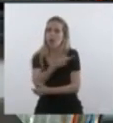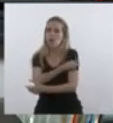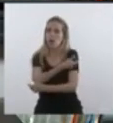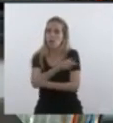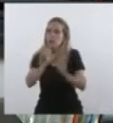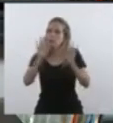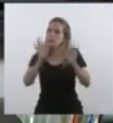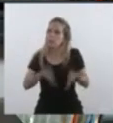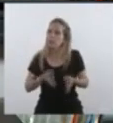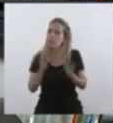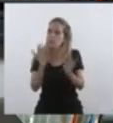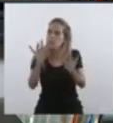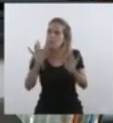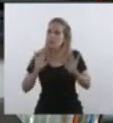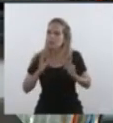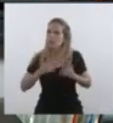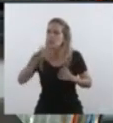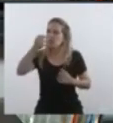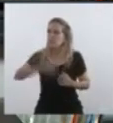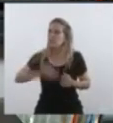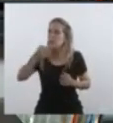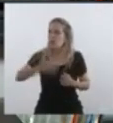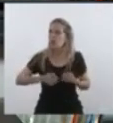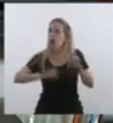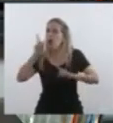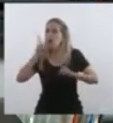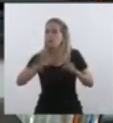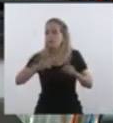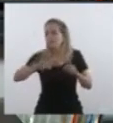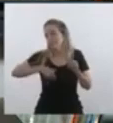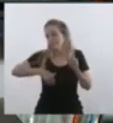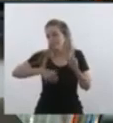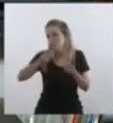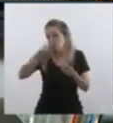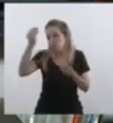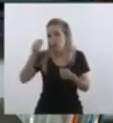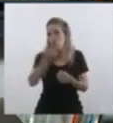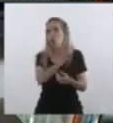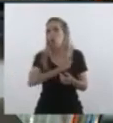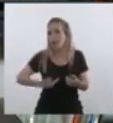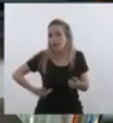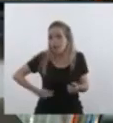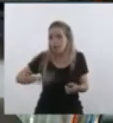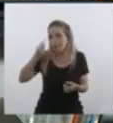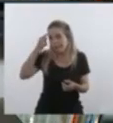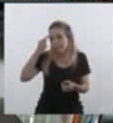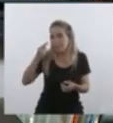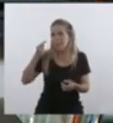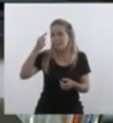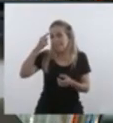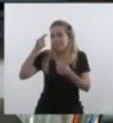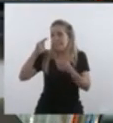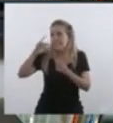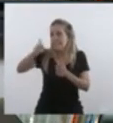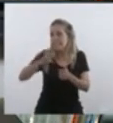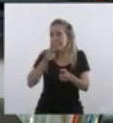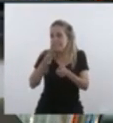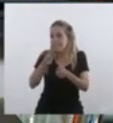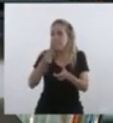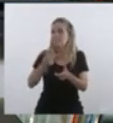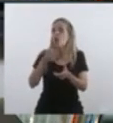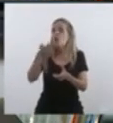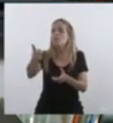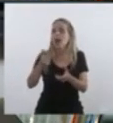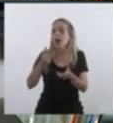estoy seguro que más de un gobernador debe haber intentado comprar vacunas para su pueblo. Y le ha sido